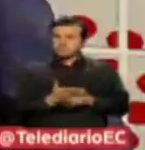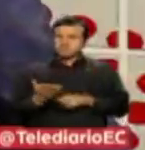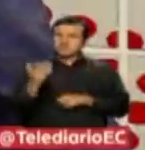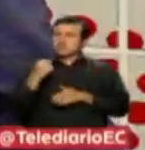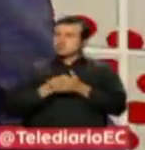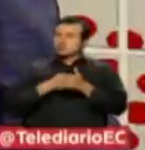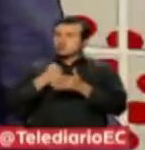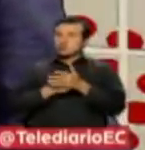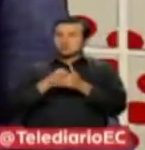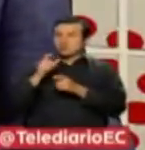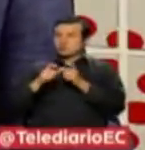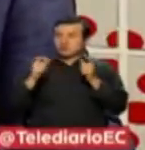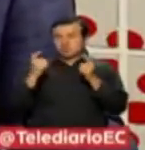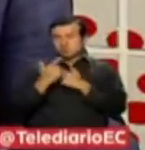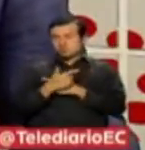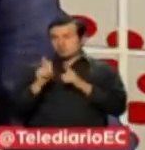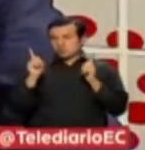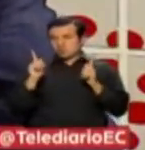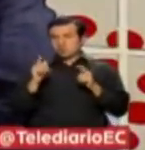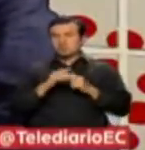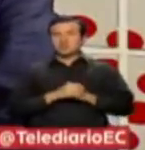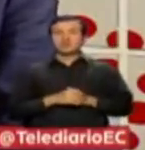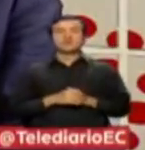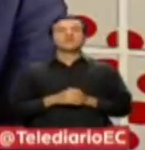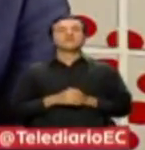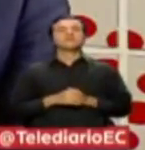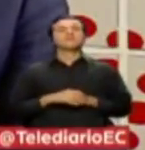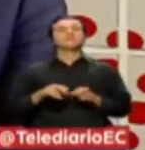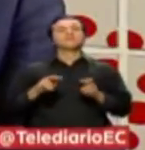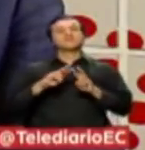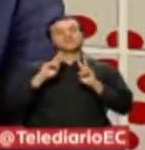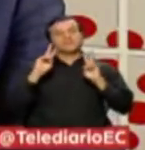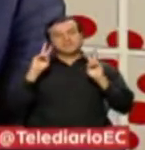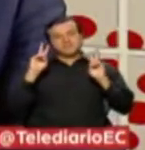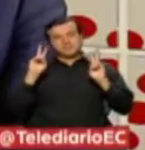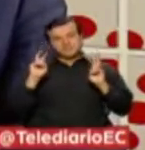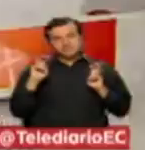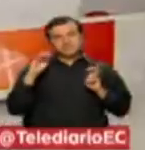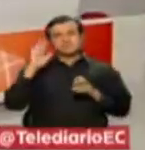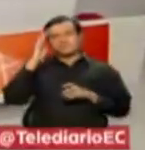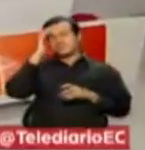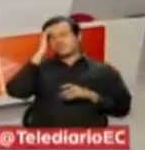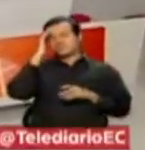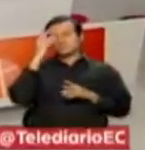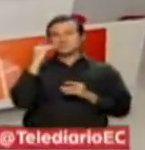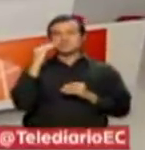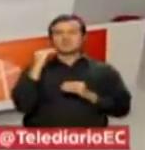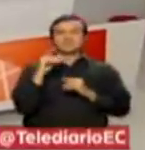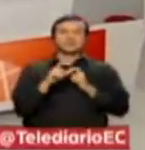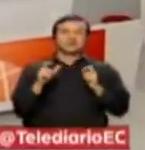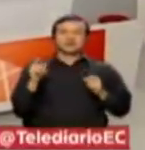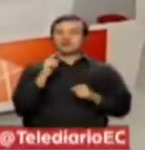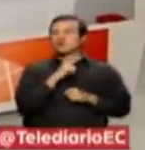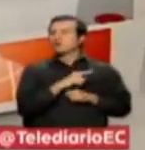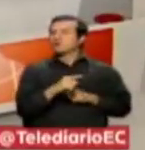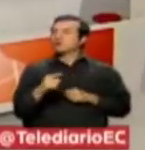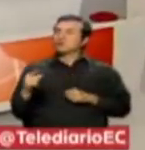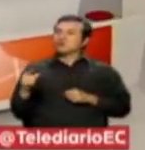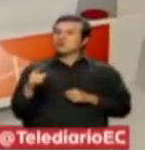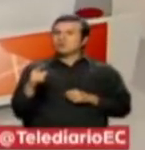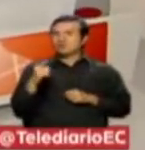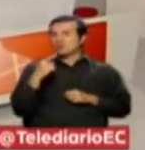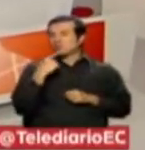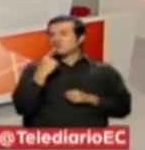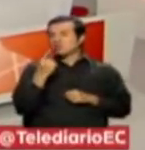lucha contra la impunidad, evidentemente. Y hablando de ello, preocupa a muchas personas la